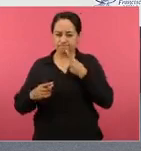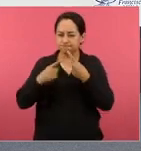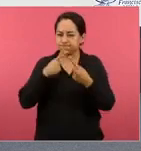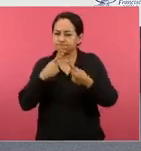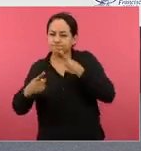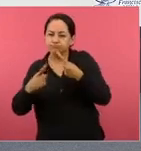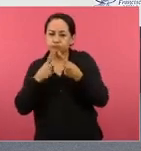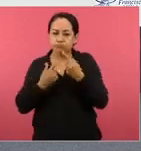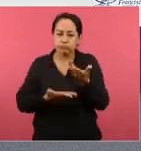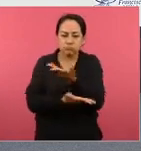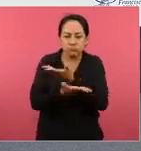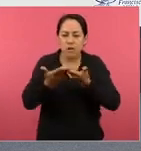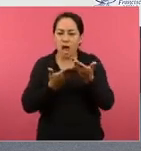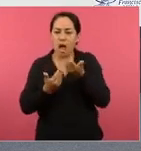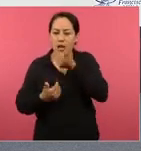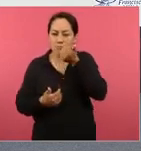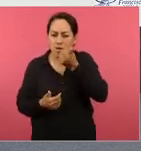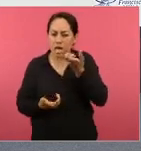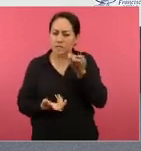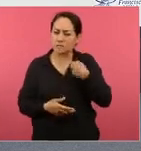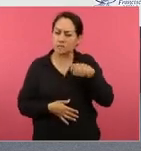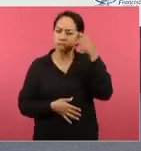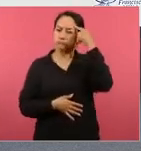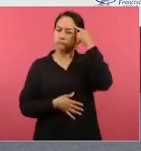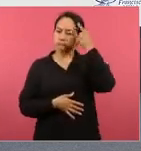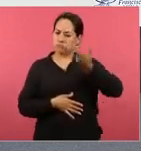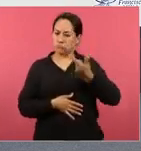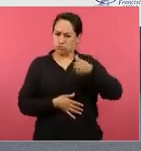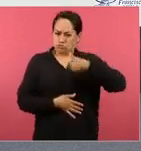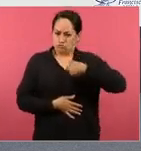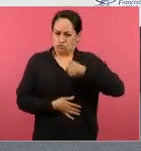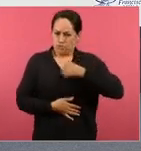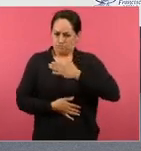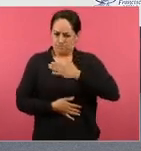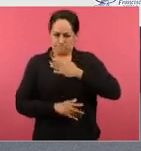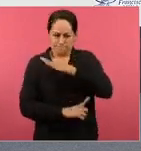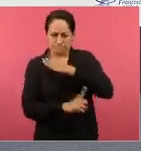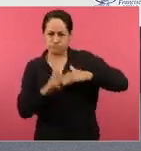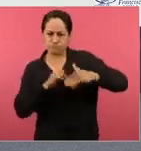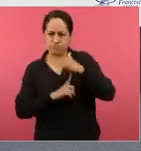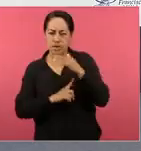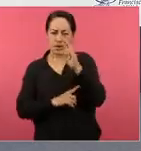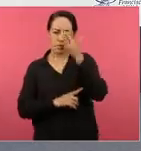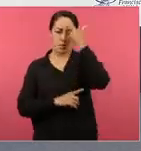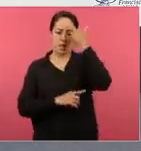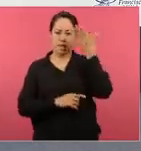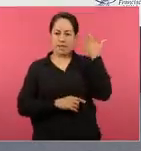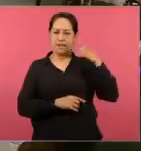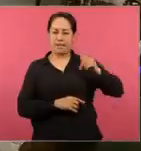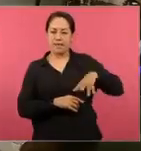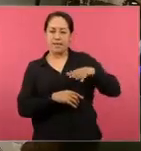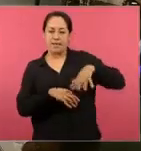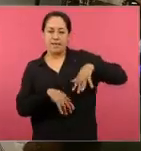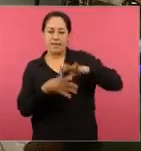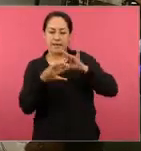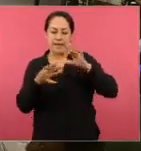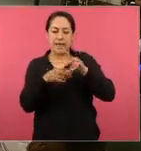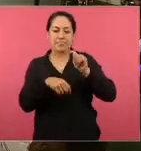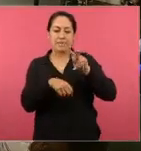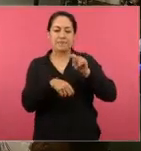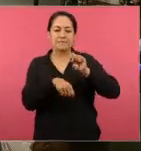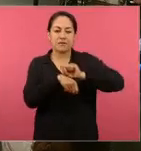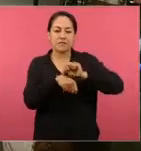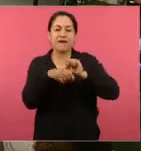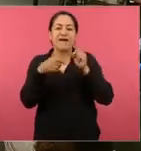permanente ubicamos, dado nuestras condiciones, ya les explicaba un poco de qué es telesecundaria, estas 7